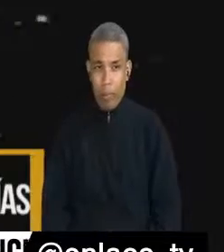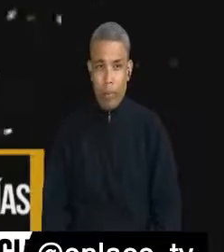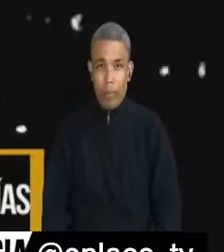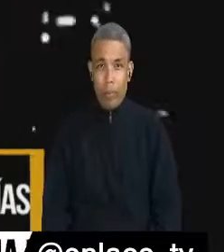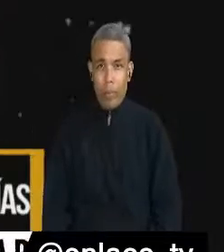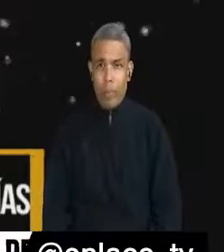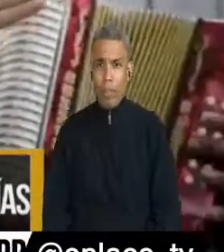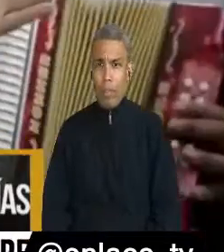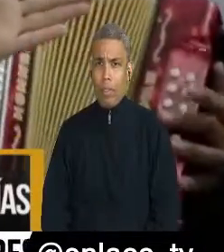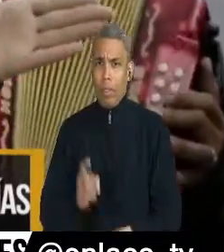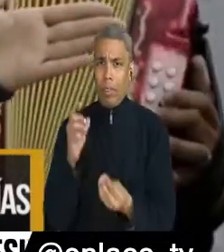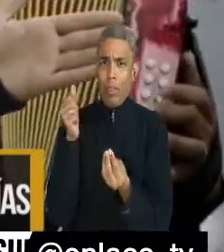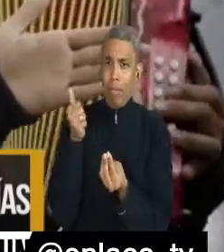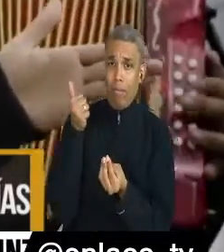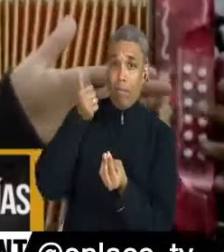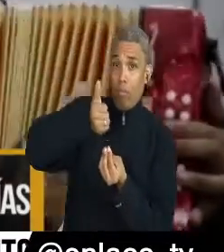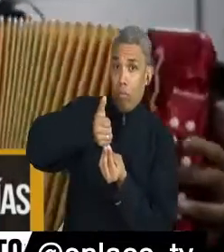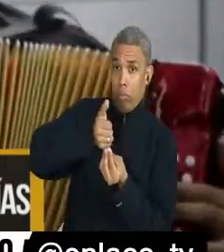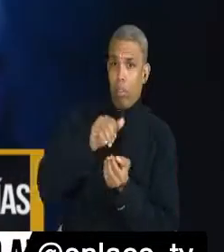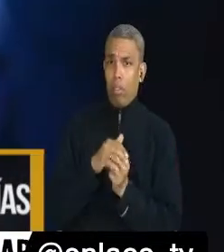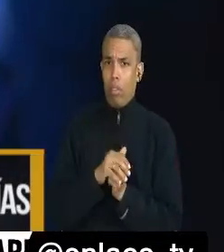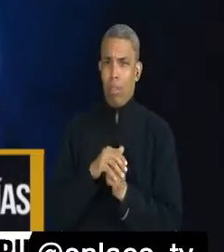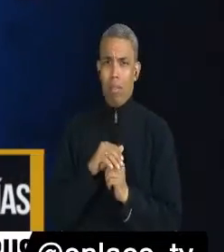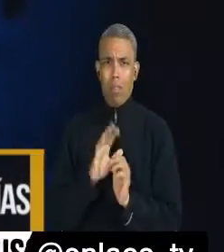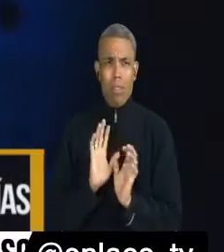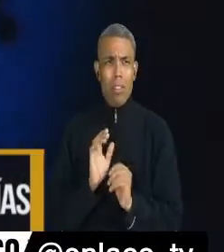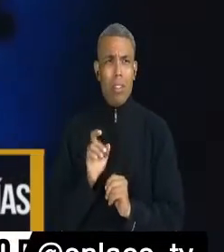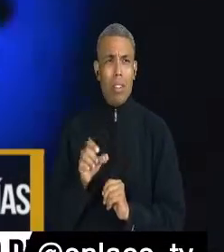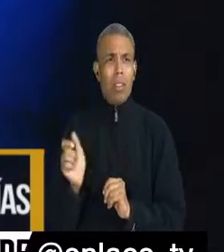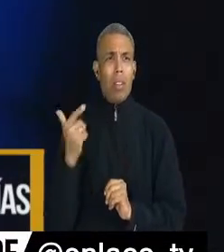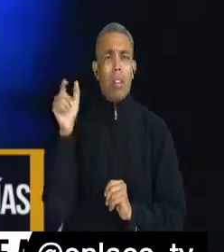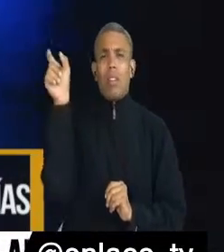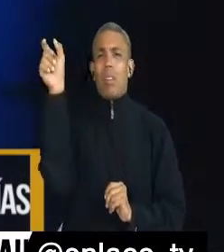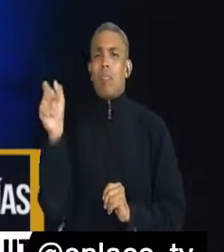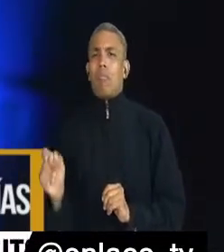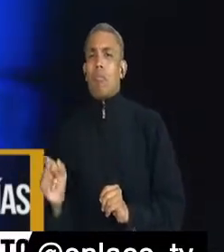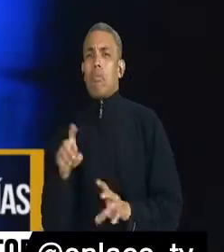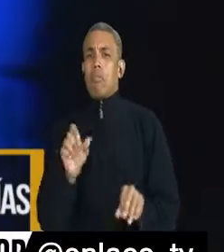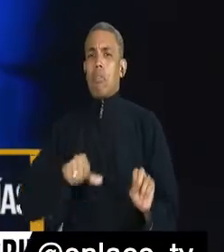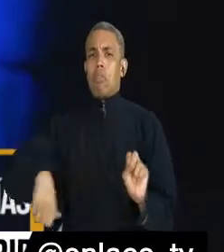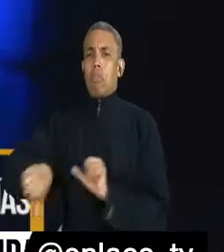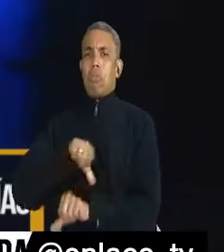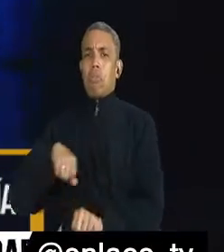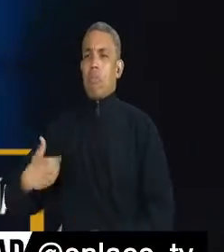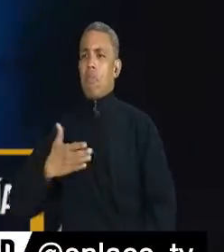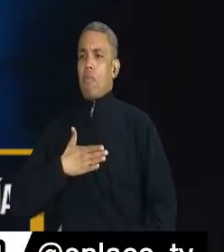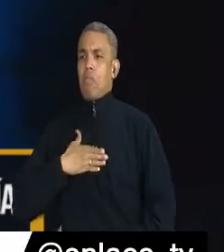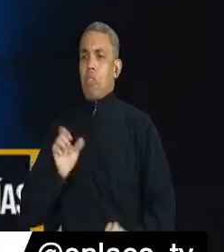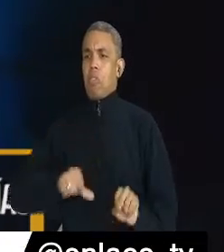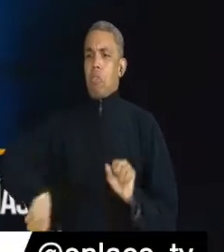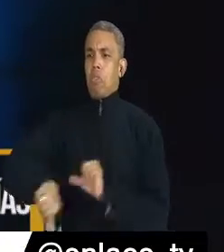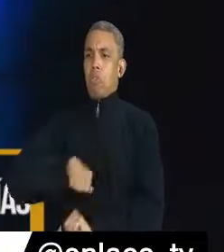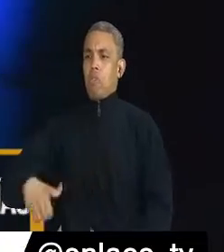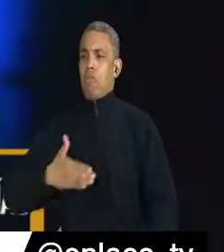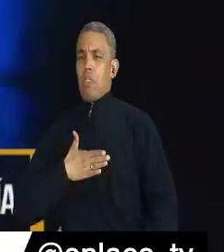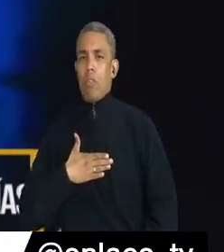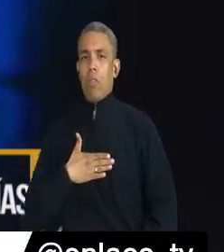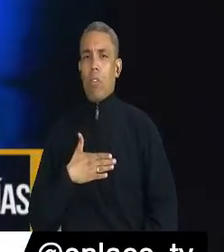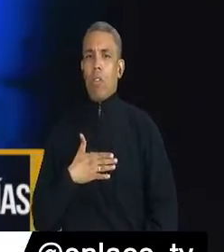injusto con el público que reemplacen a la artista con las presentaciones cuando el interés de los espectadores lo despertaban la voz y carisma del fallecido